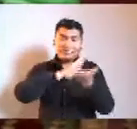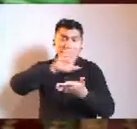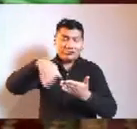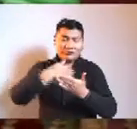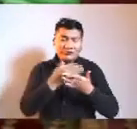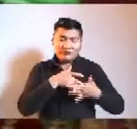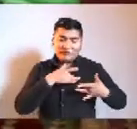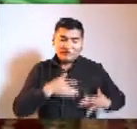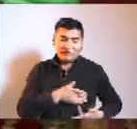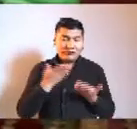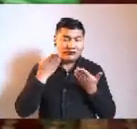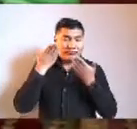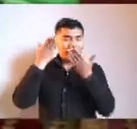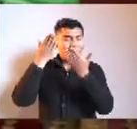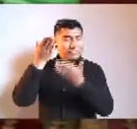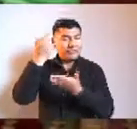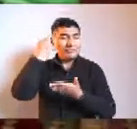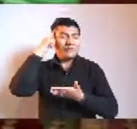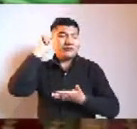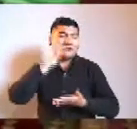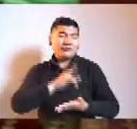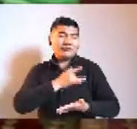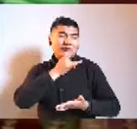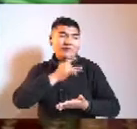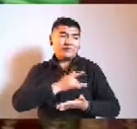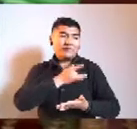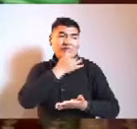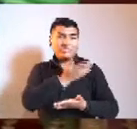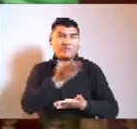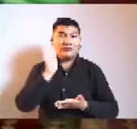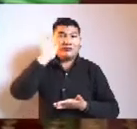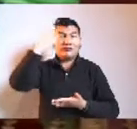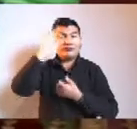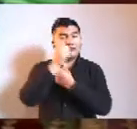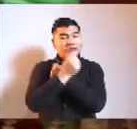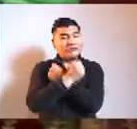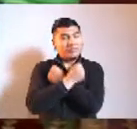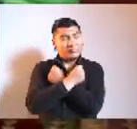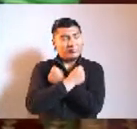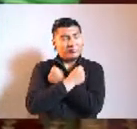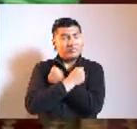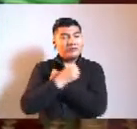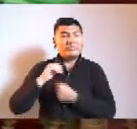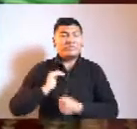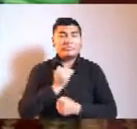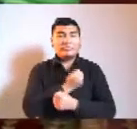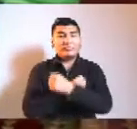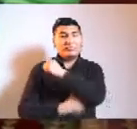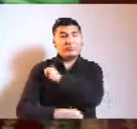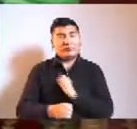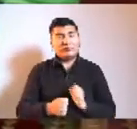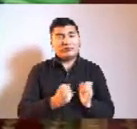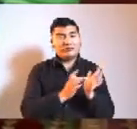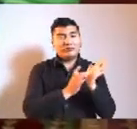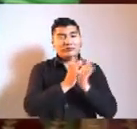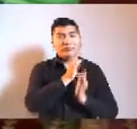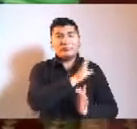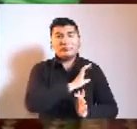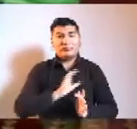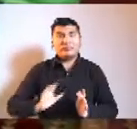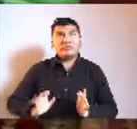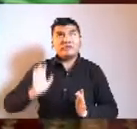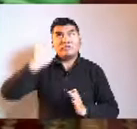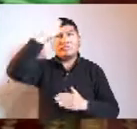corazón para experimentar los efectos de tu amor. Por nuestro Señor Jesucristo, tu